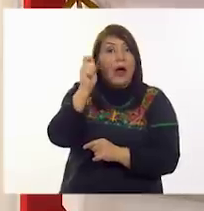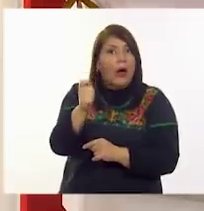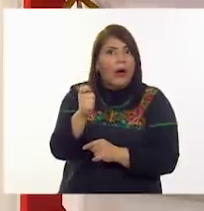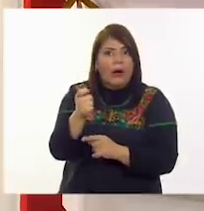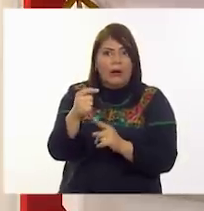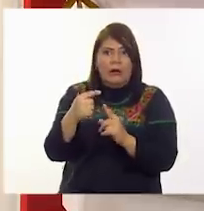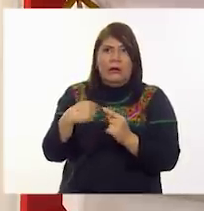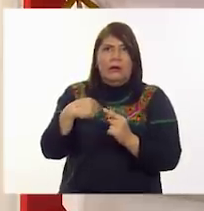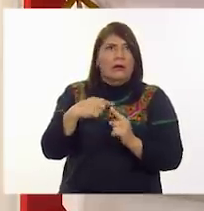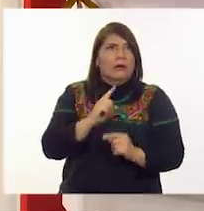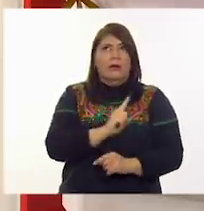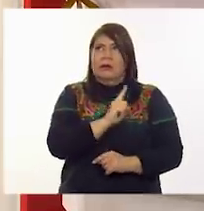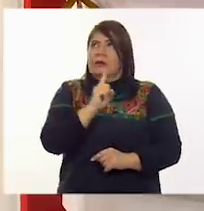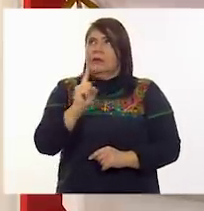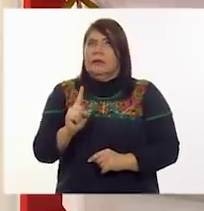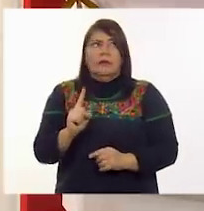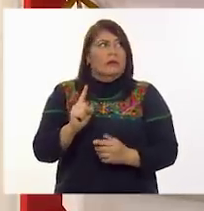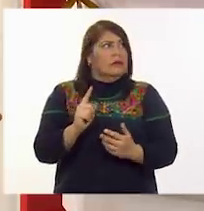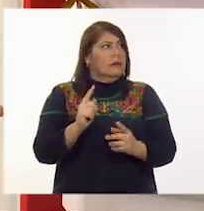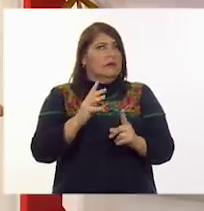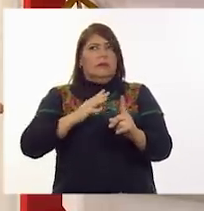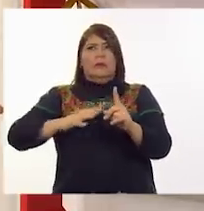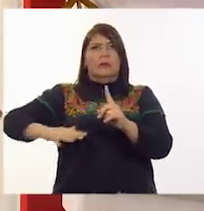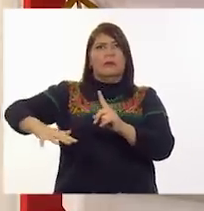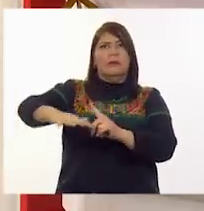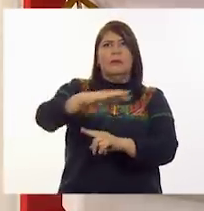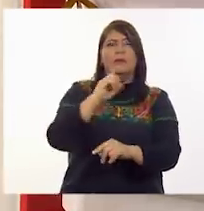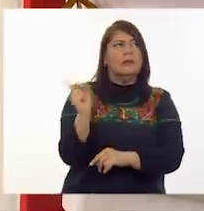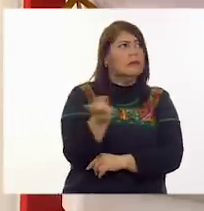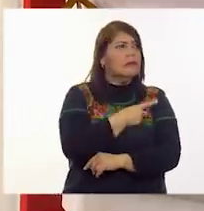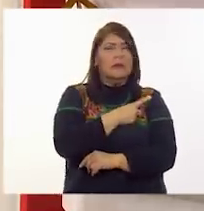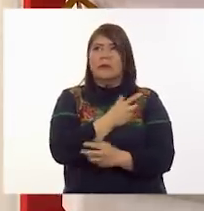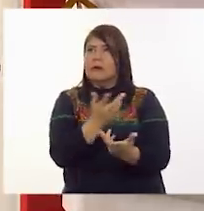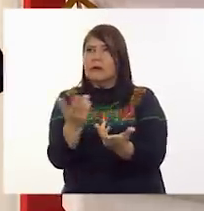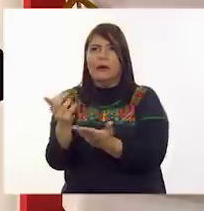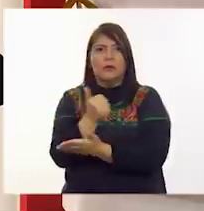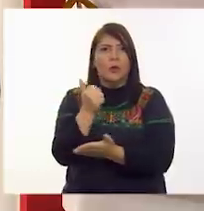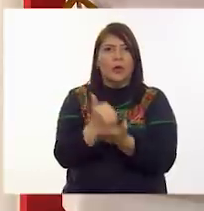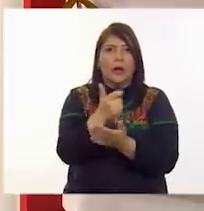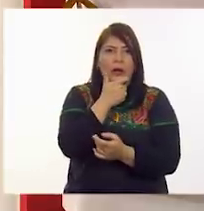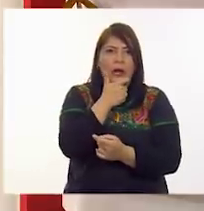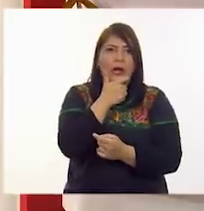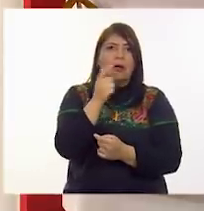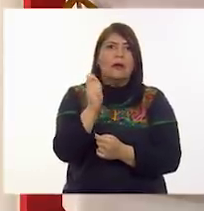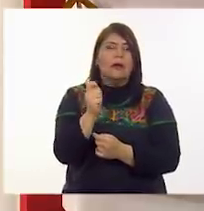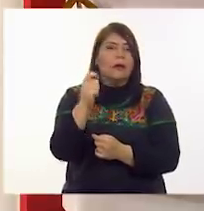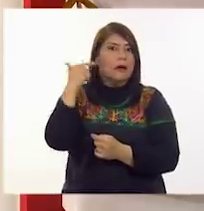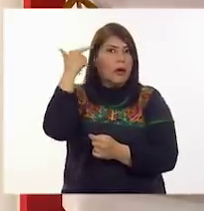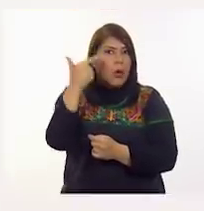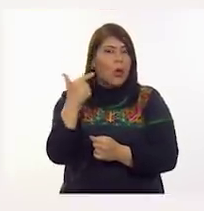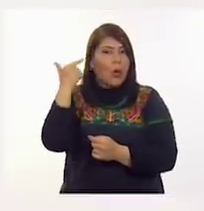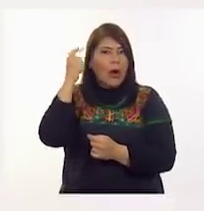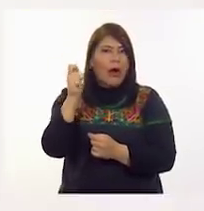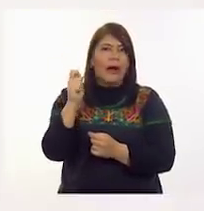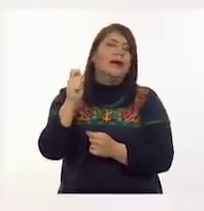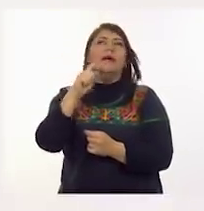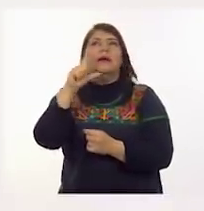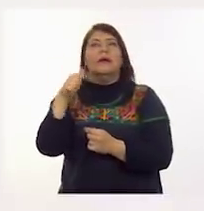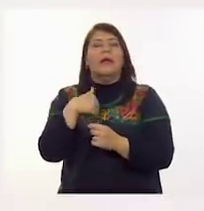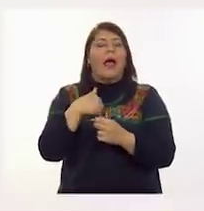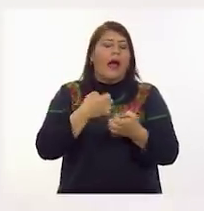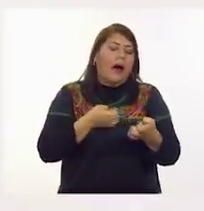sola en la ciudad de Londres? Yo me imagino que después de horas de ensayar, llegaba a su